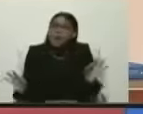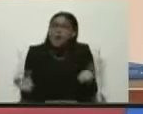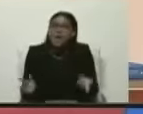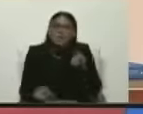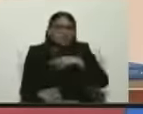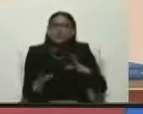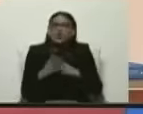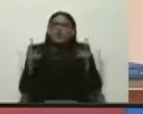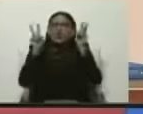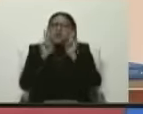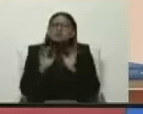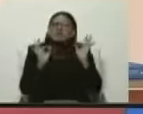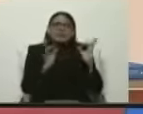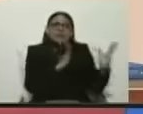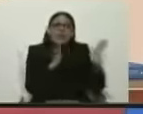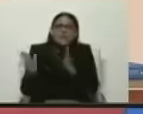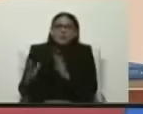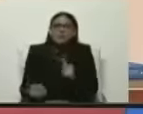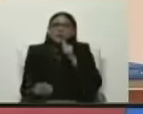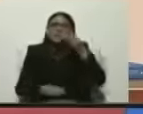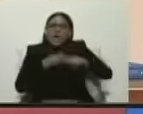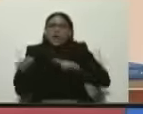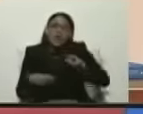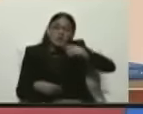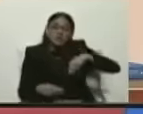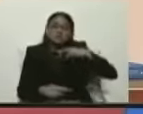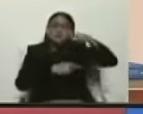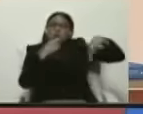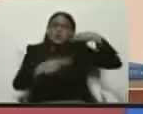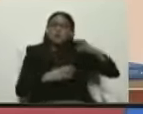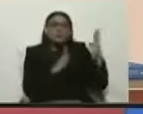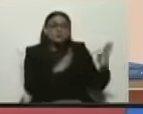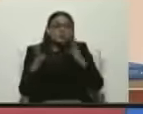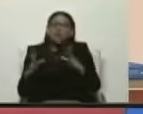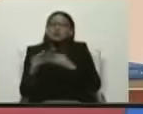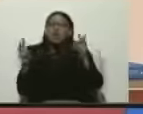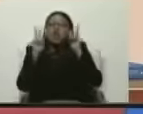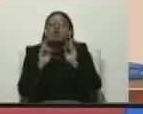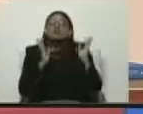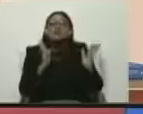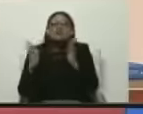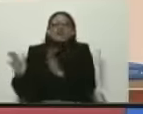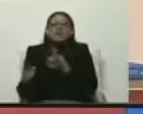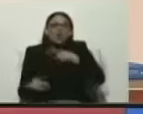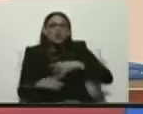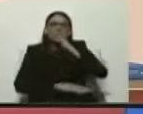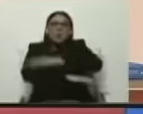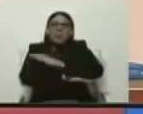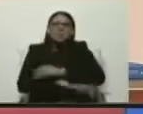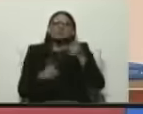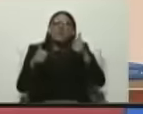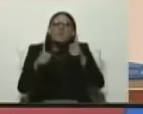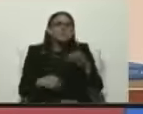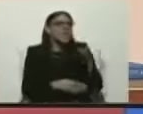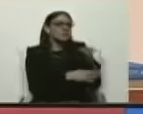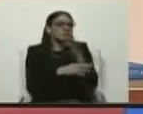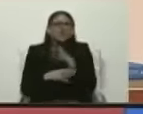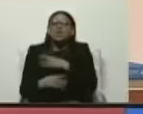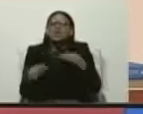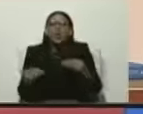Nada, todo fue en... Ah, la organizó la Revolución Bolivariana. Y nuestro pueblo. Que sabe comportarse, que sabe hacer las cosas.